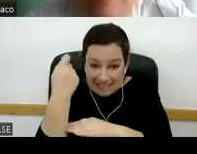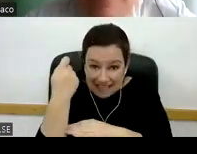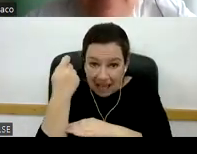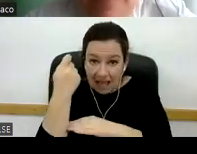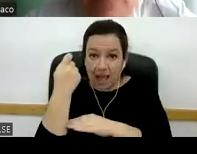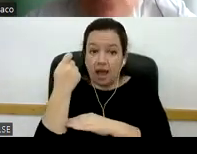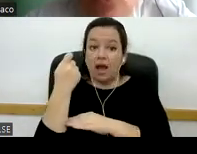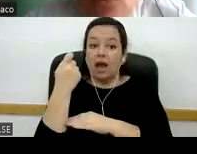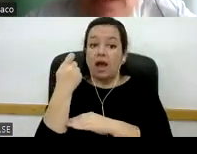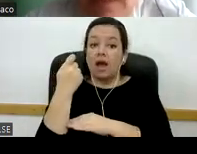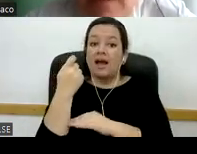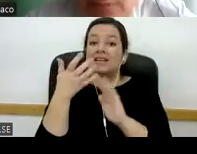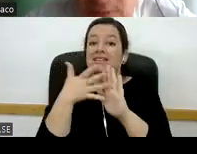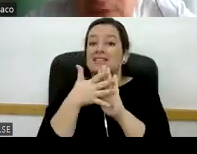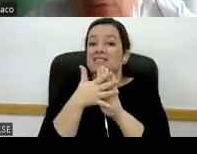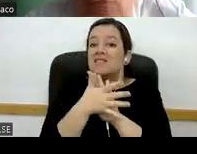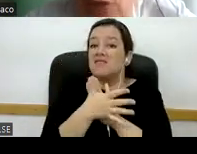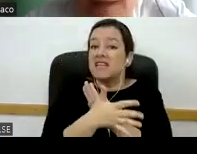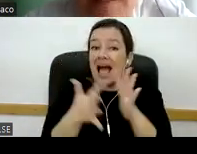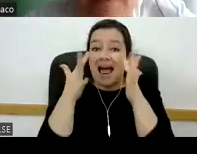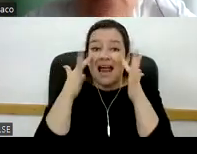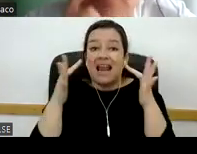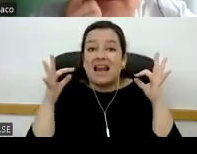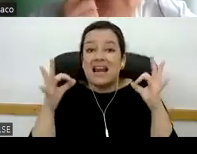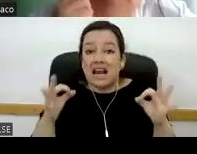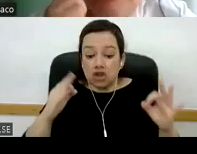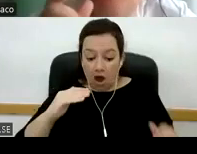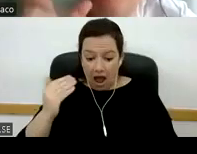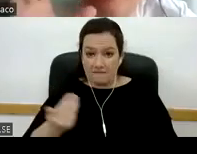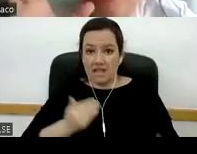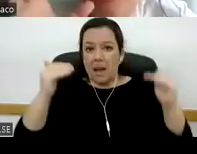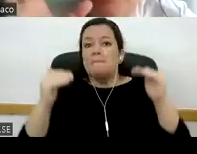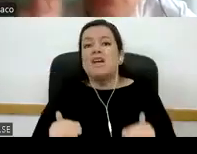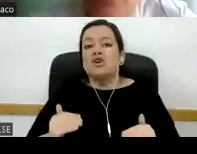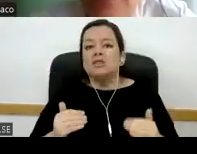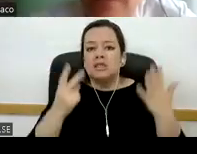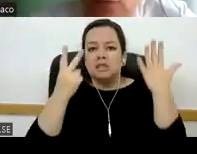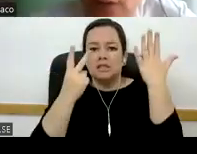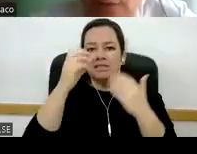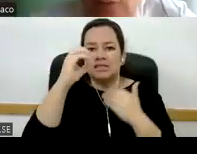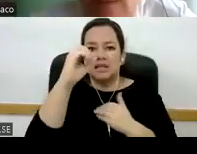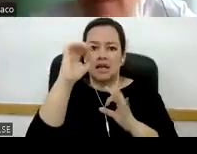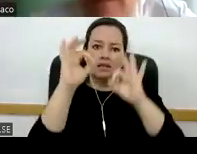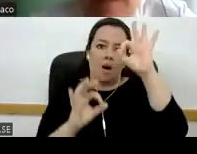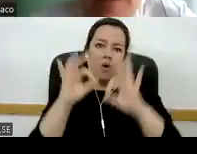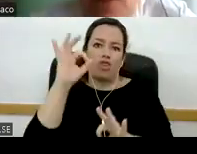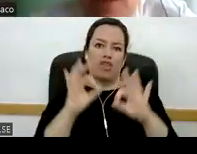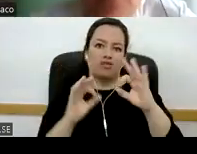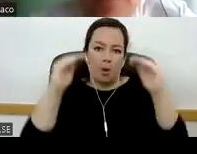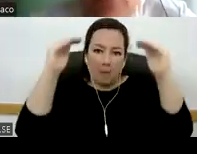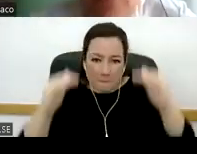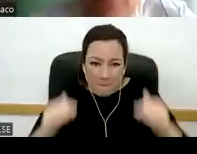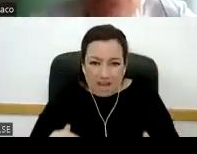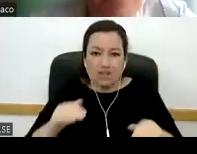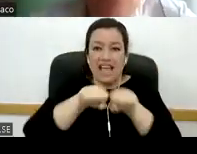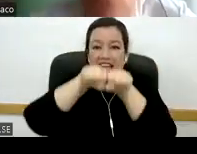homocisteína, su disminución, su normalización, podría prevenir hasta un 70% del total de riesgo cardiovascular. Es decir, disminuiríamos